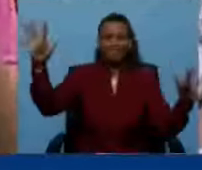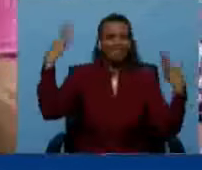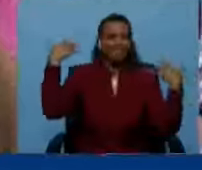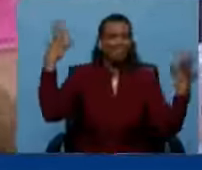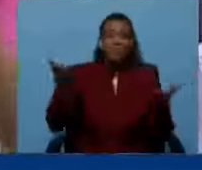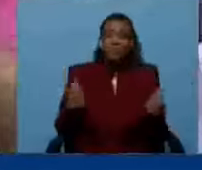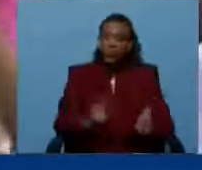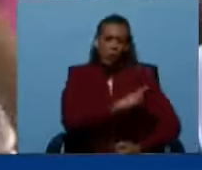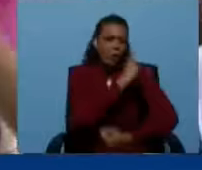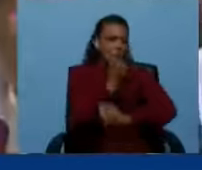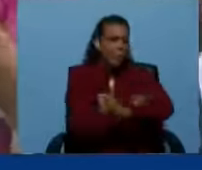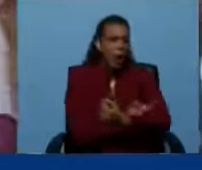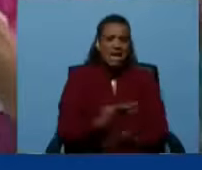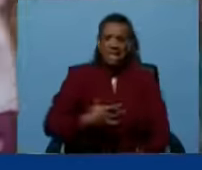de fuerza, de futuro.